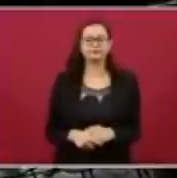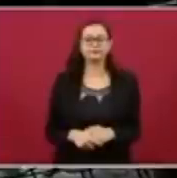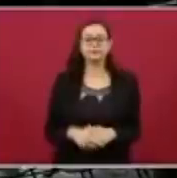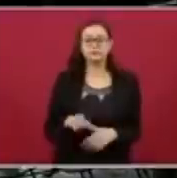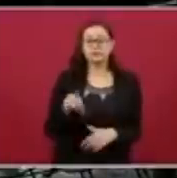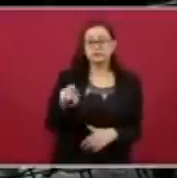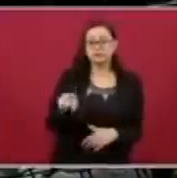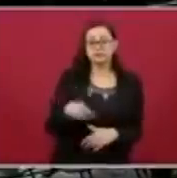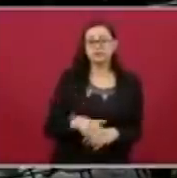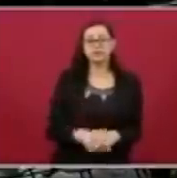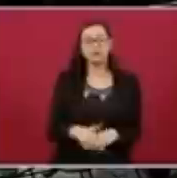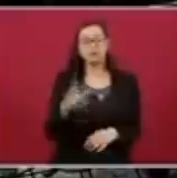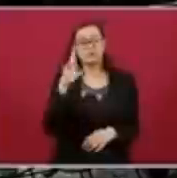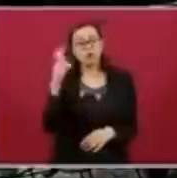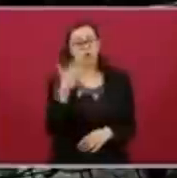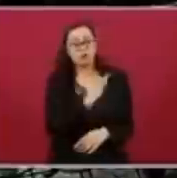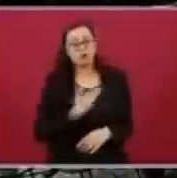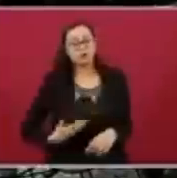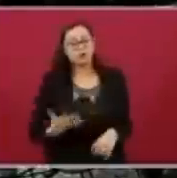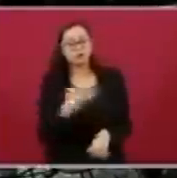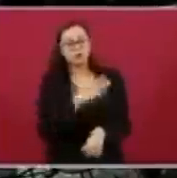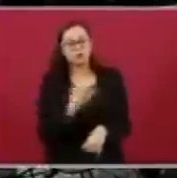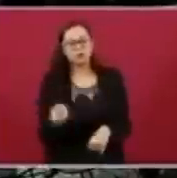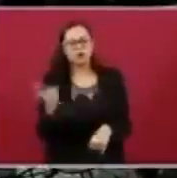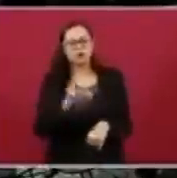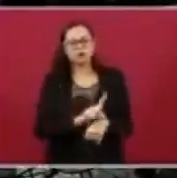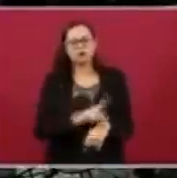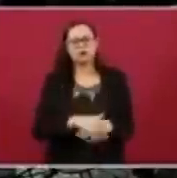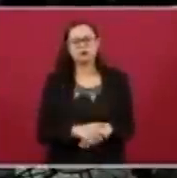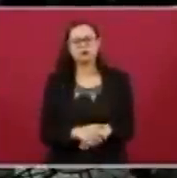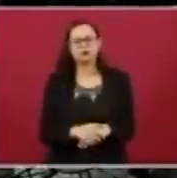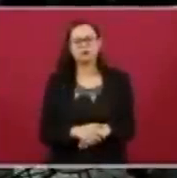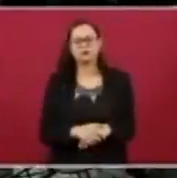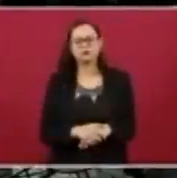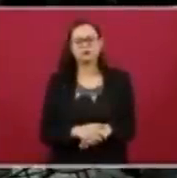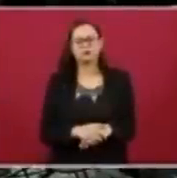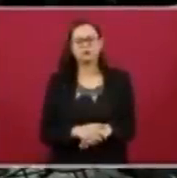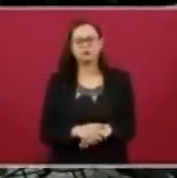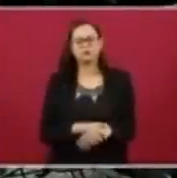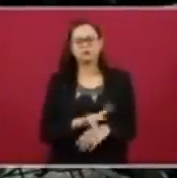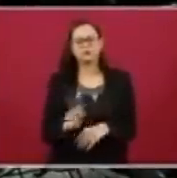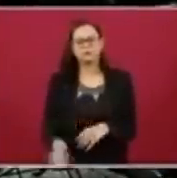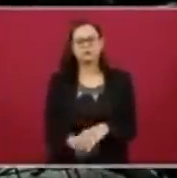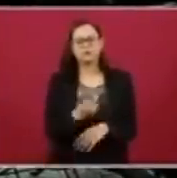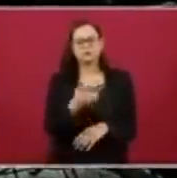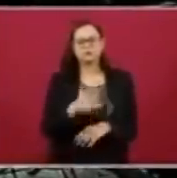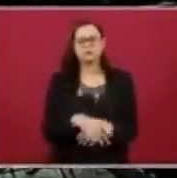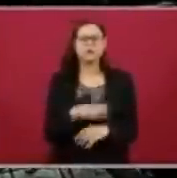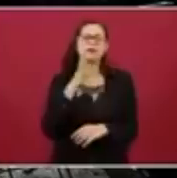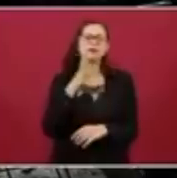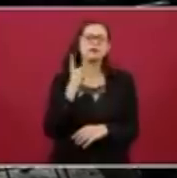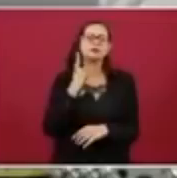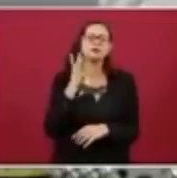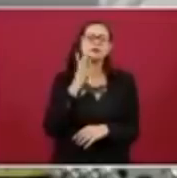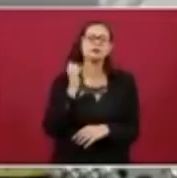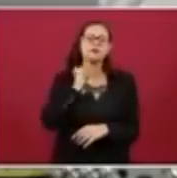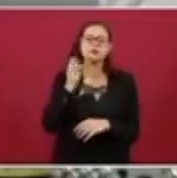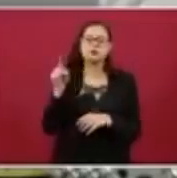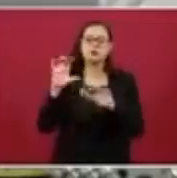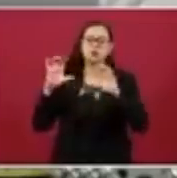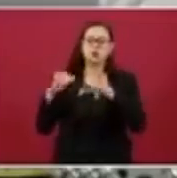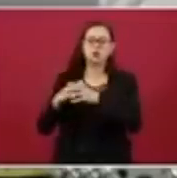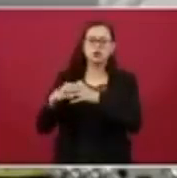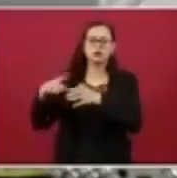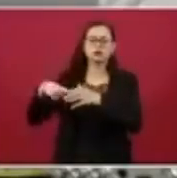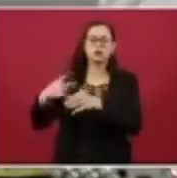Hola, presidente. Buenos días, Rosa Elena Soto. Preguntarle, en el Congreso se discuten